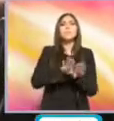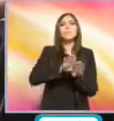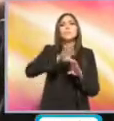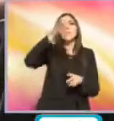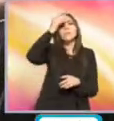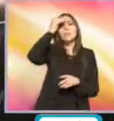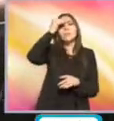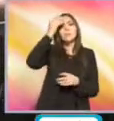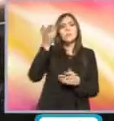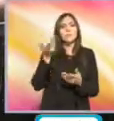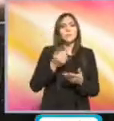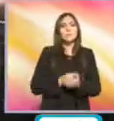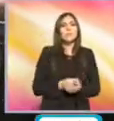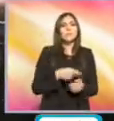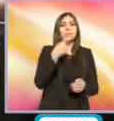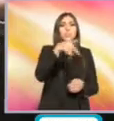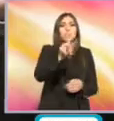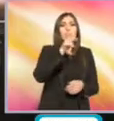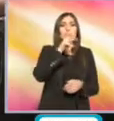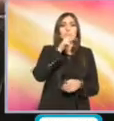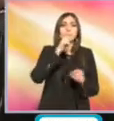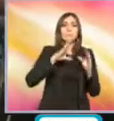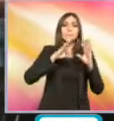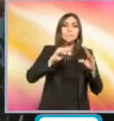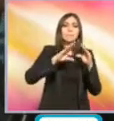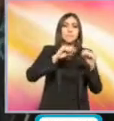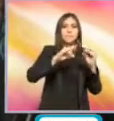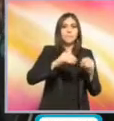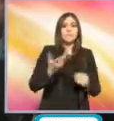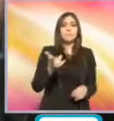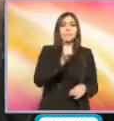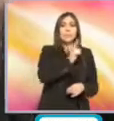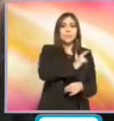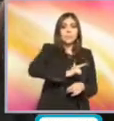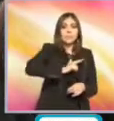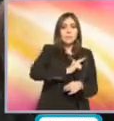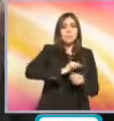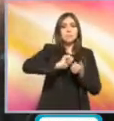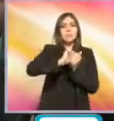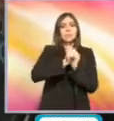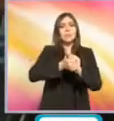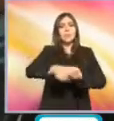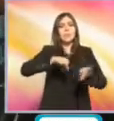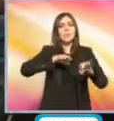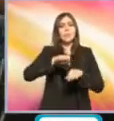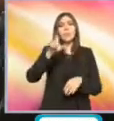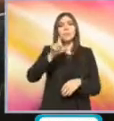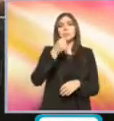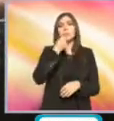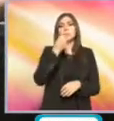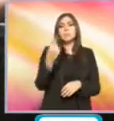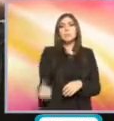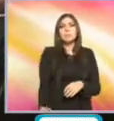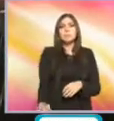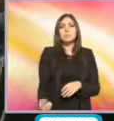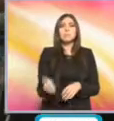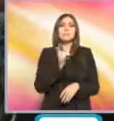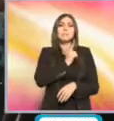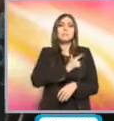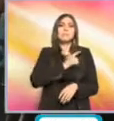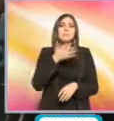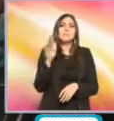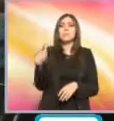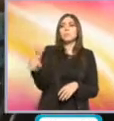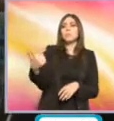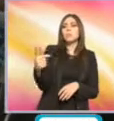maestro? Pues yo por mi padre. ¿Sí? Sí. ¿Le gustó el oficio? Me gustó desde muy pequeño, desde los